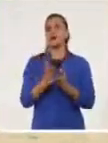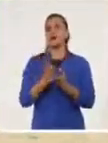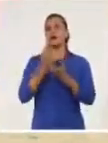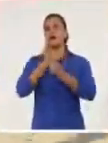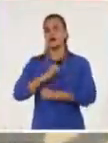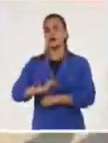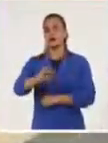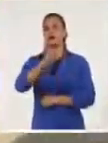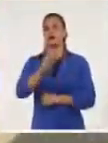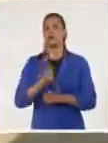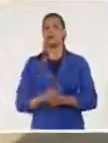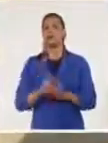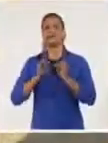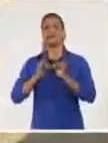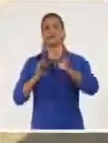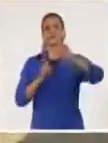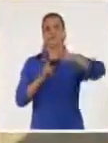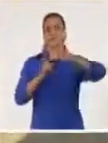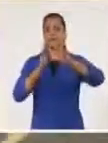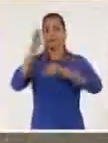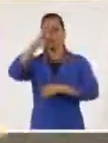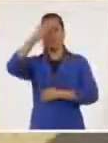sistema informativo de la televisión cubana